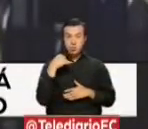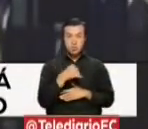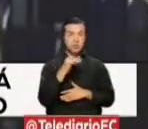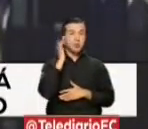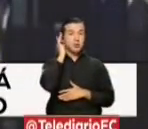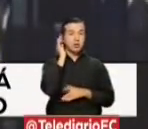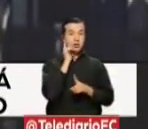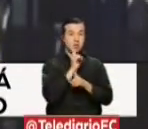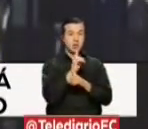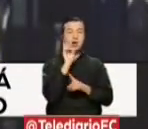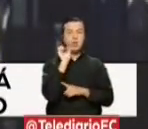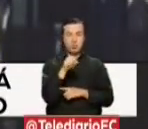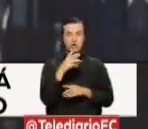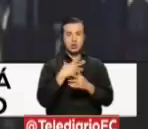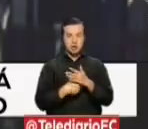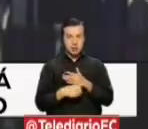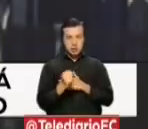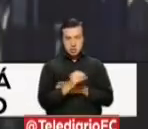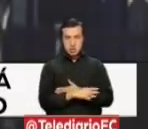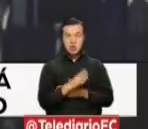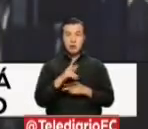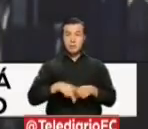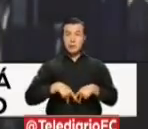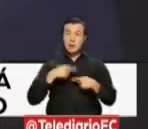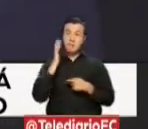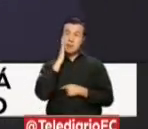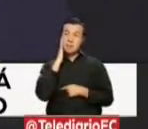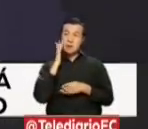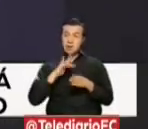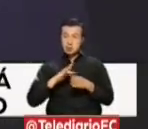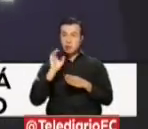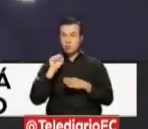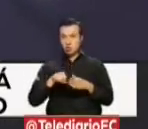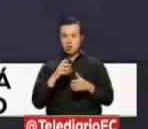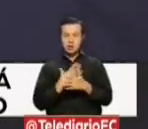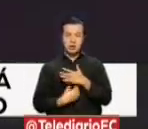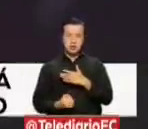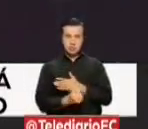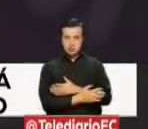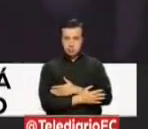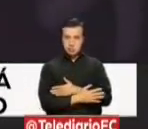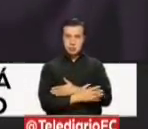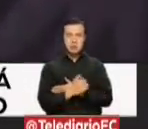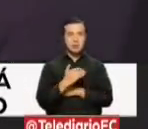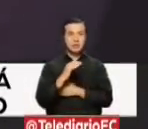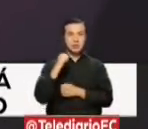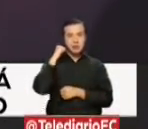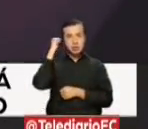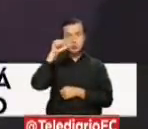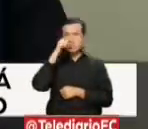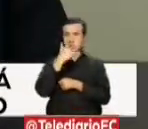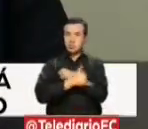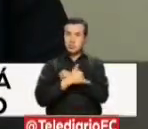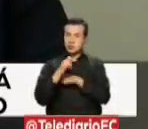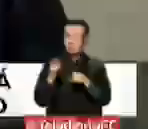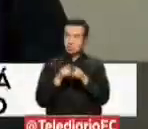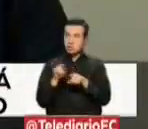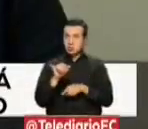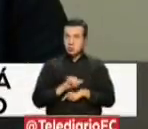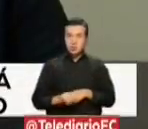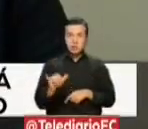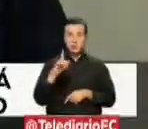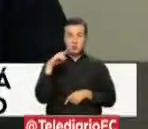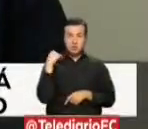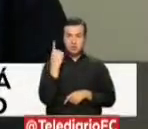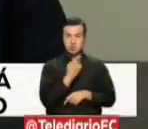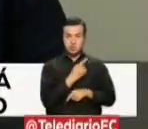mujeres con discapacidad intelectual y cuando la vida de la madre está en riesgo, derecho que sugieren ampliar como se ha hecho en otros países. Nosotros,